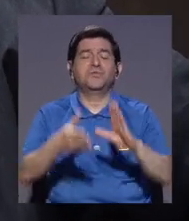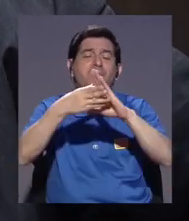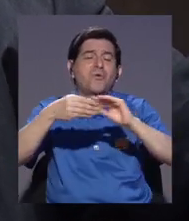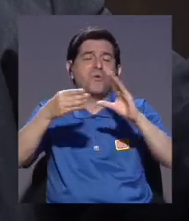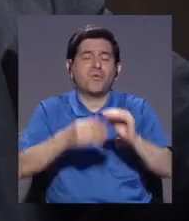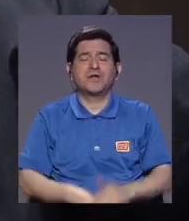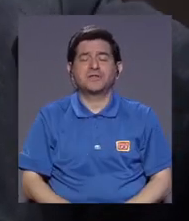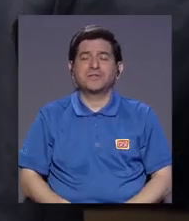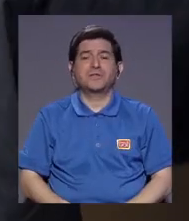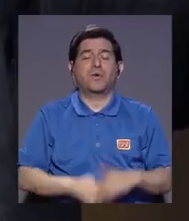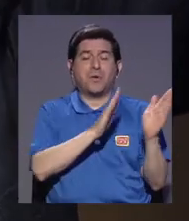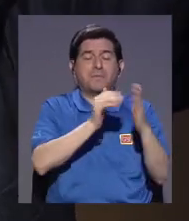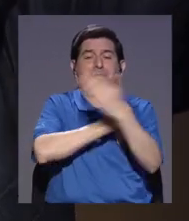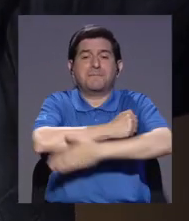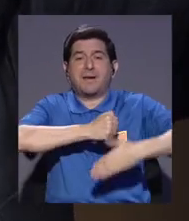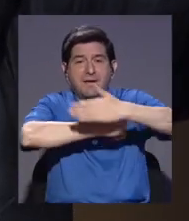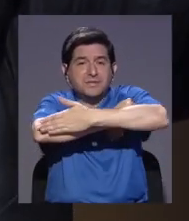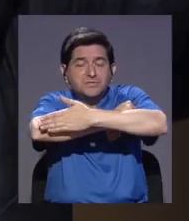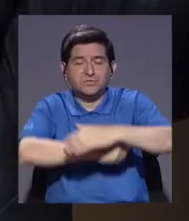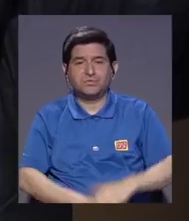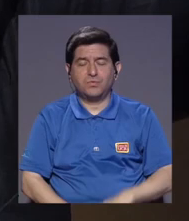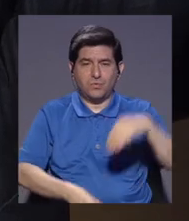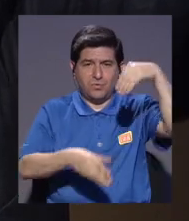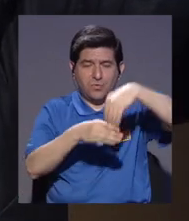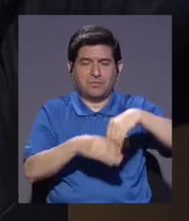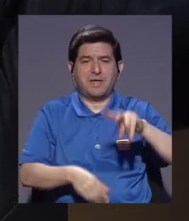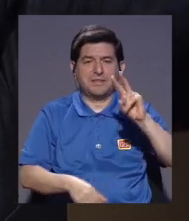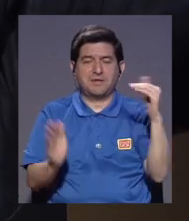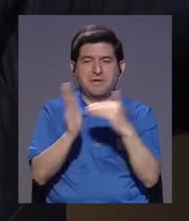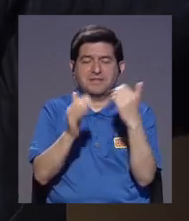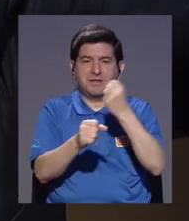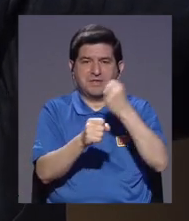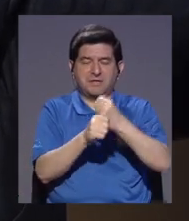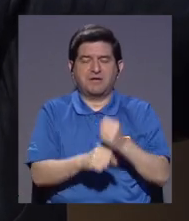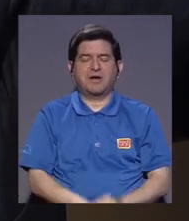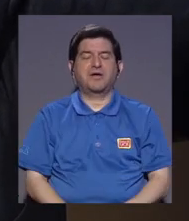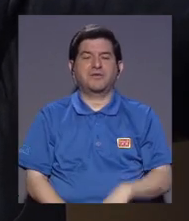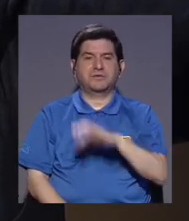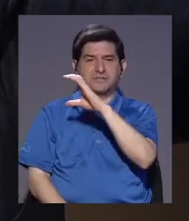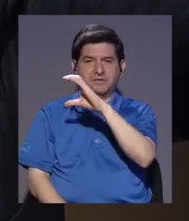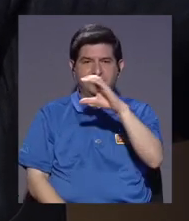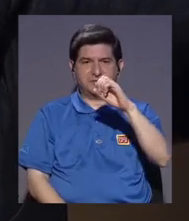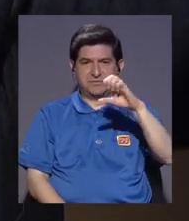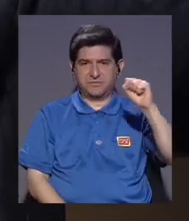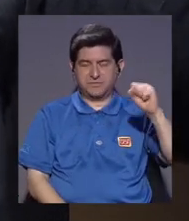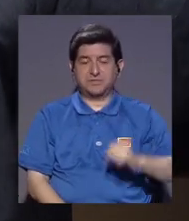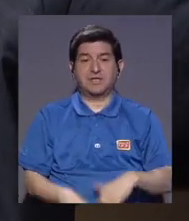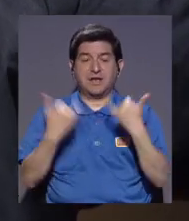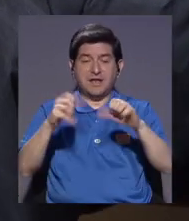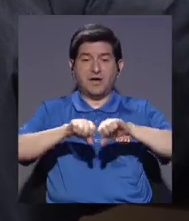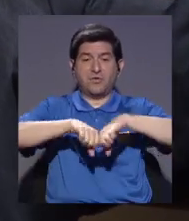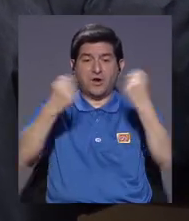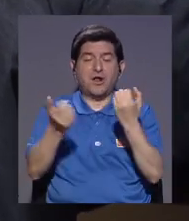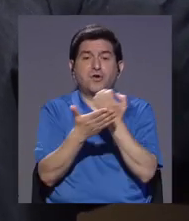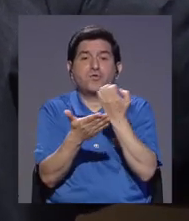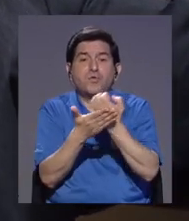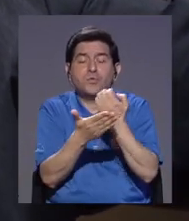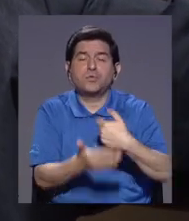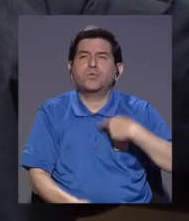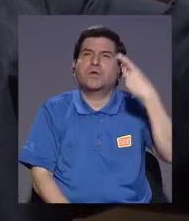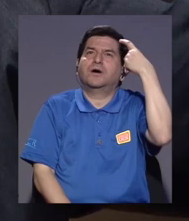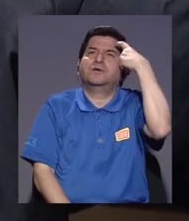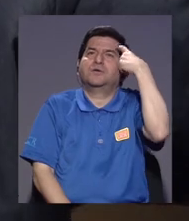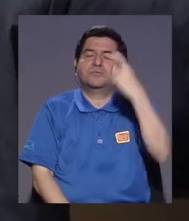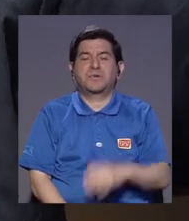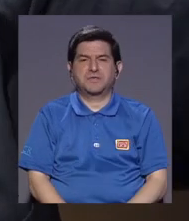cuento del plan escudo mete 20.000 empleados al acá el seguro social y la deja en quiebra que